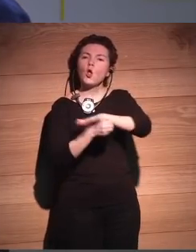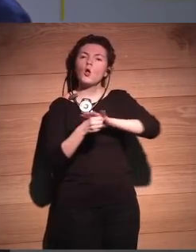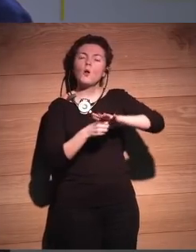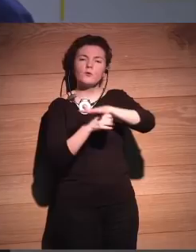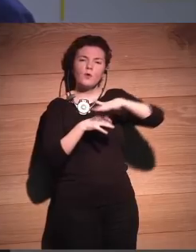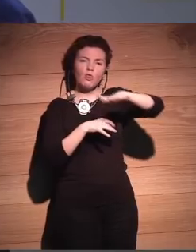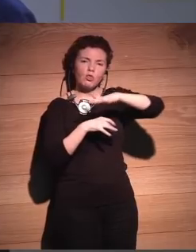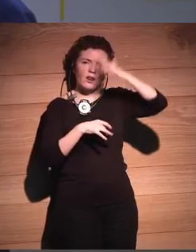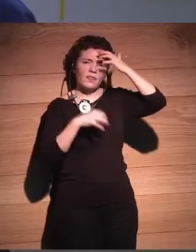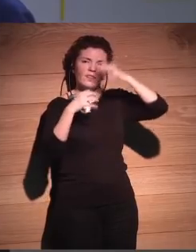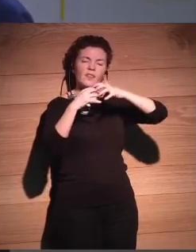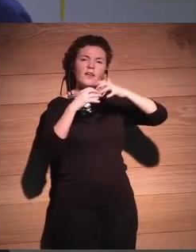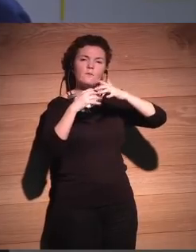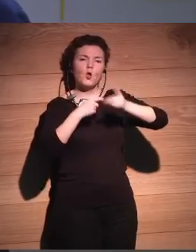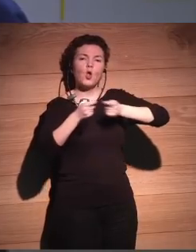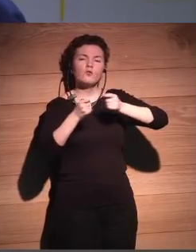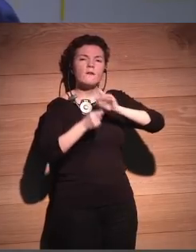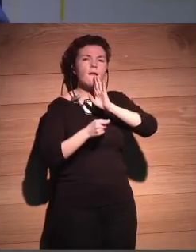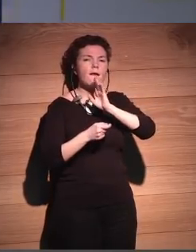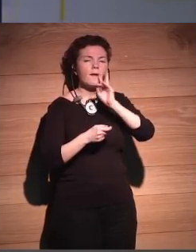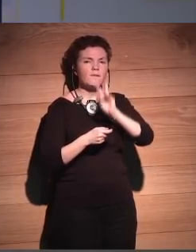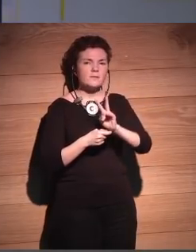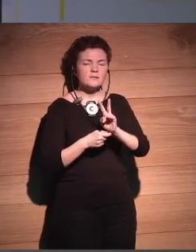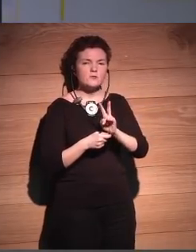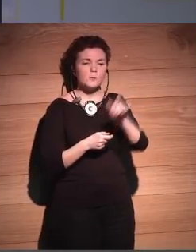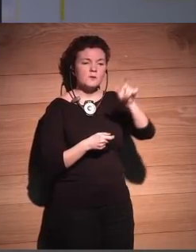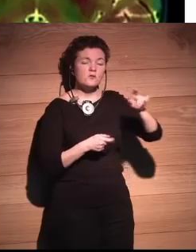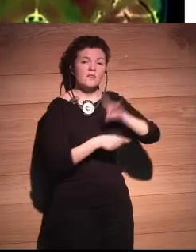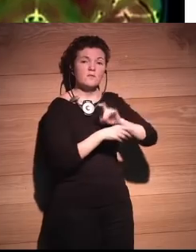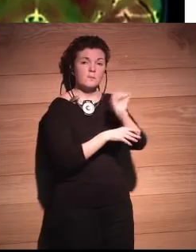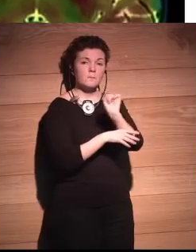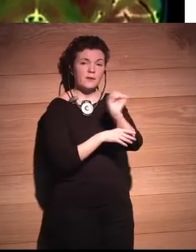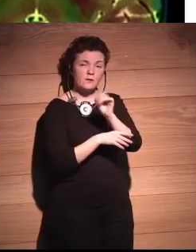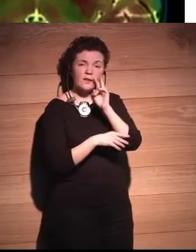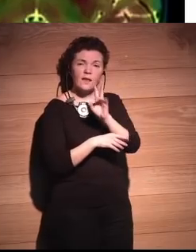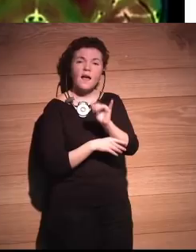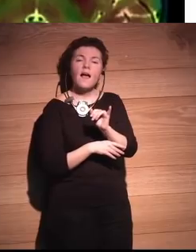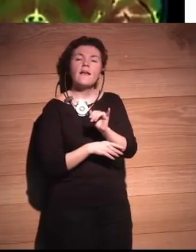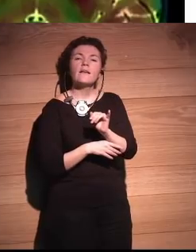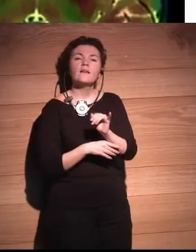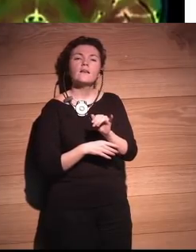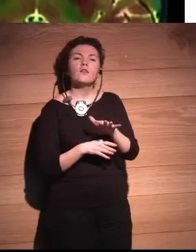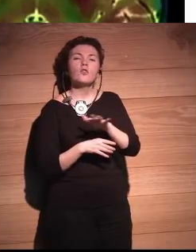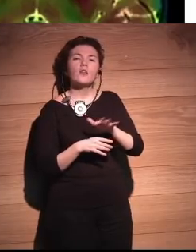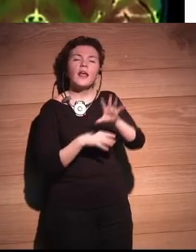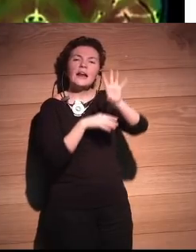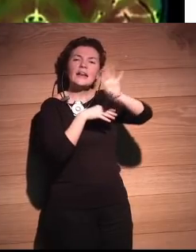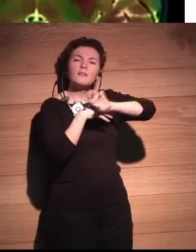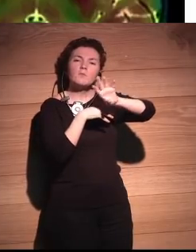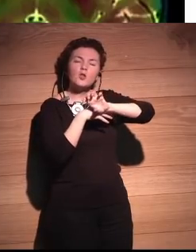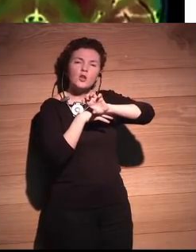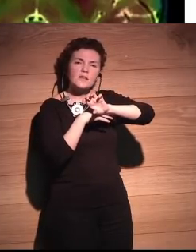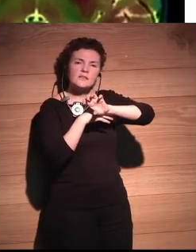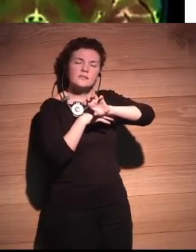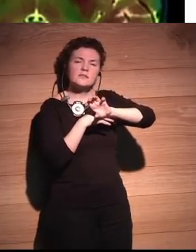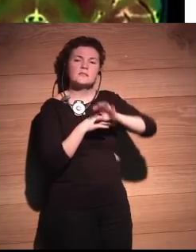esta parte del cerebro que es la que controla lo que vimos en los pacientes afectados de Parkinson. Aquí estarían los receptores